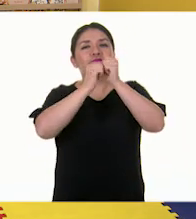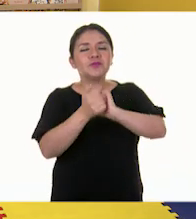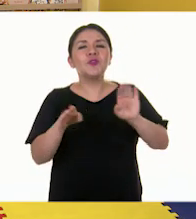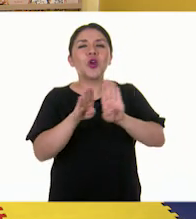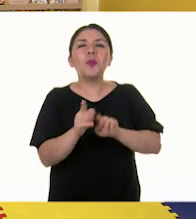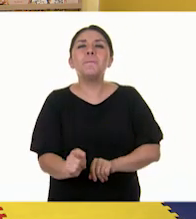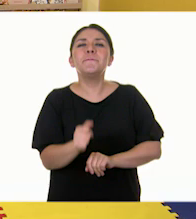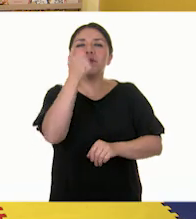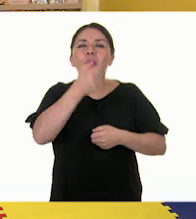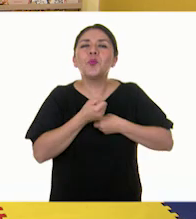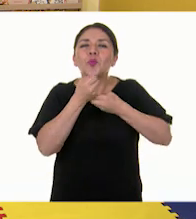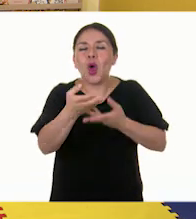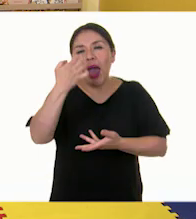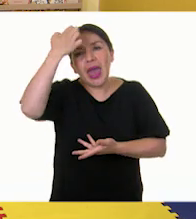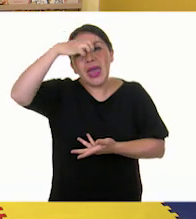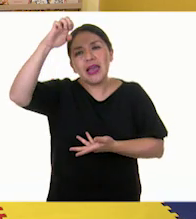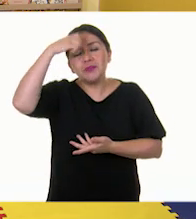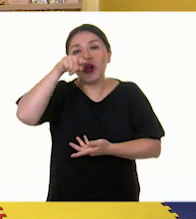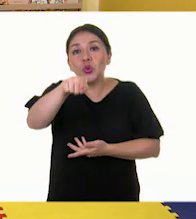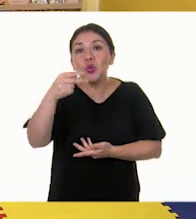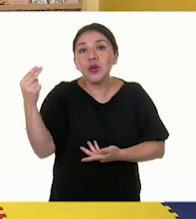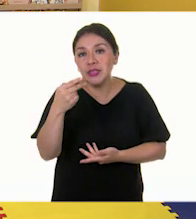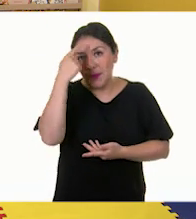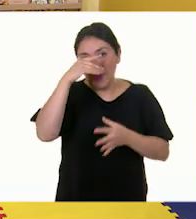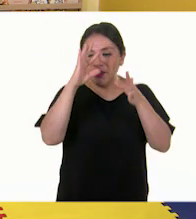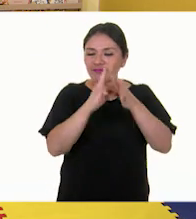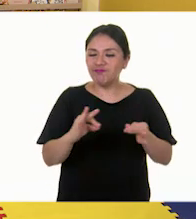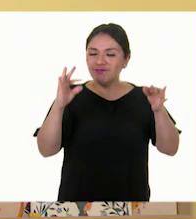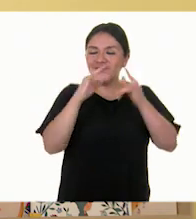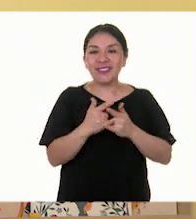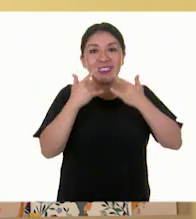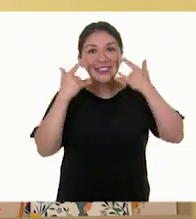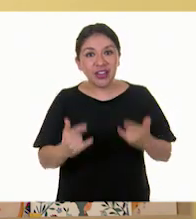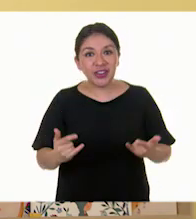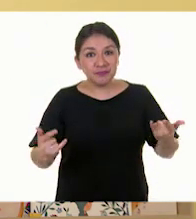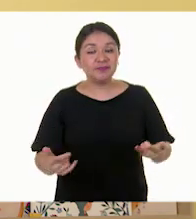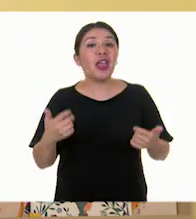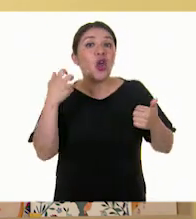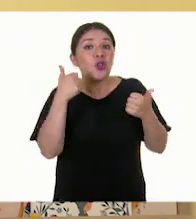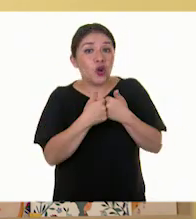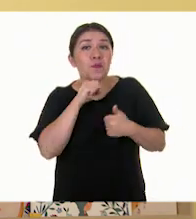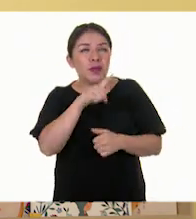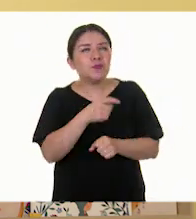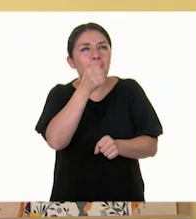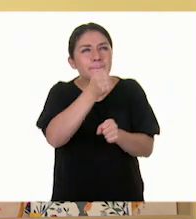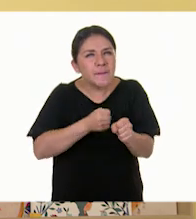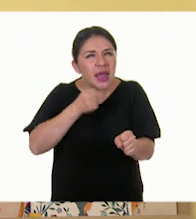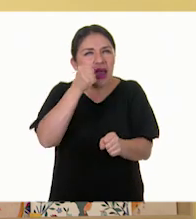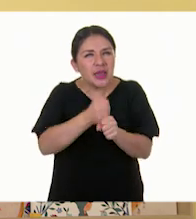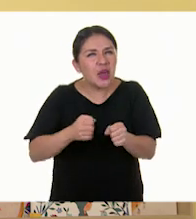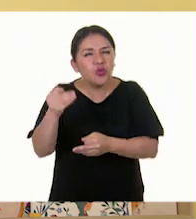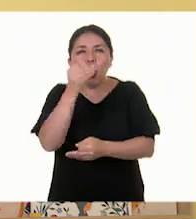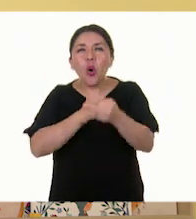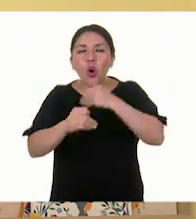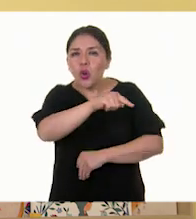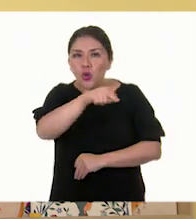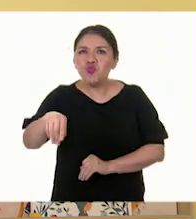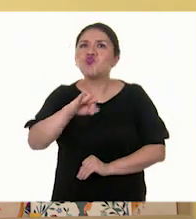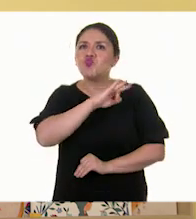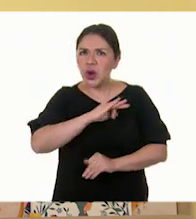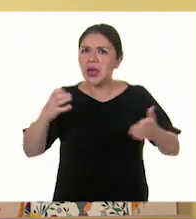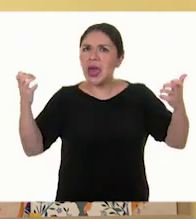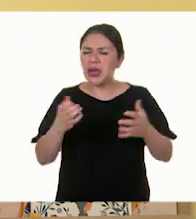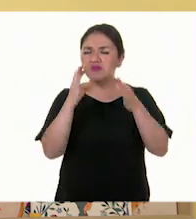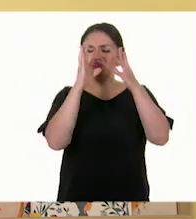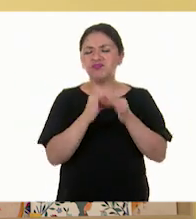primeras herramientas y experiencias necesarias para contar historias. A través de la práctica, todas y todos podemos llegar a